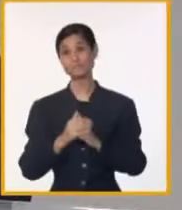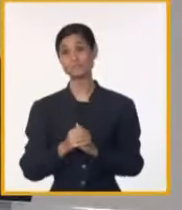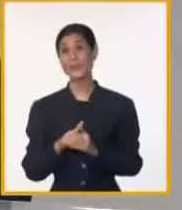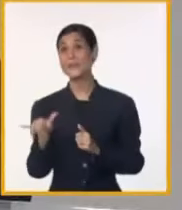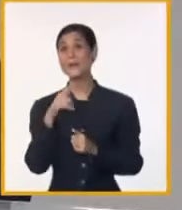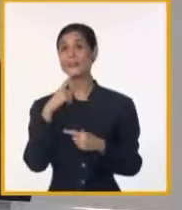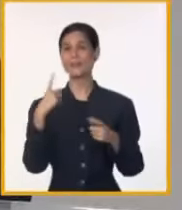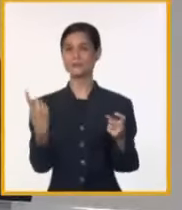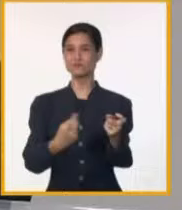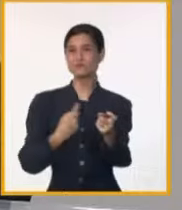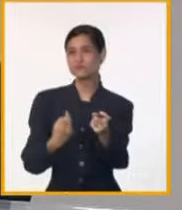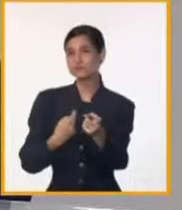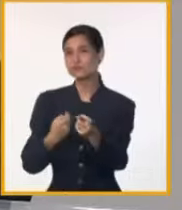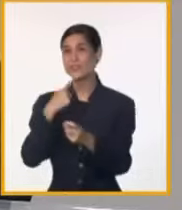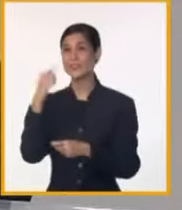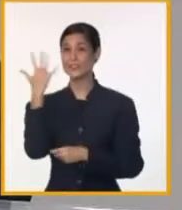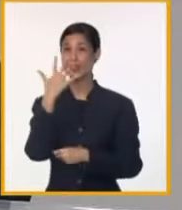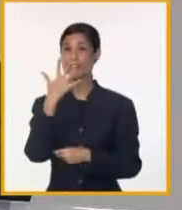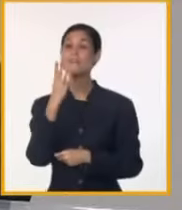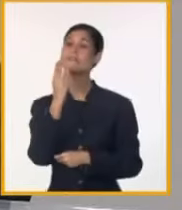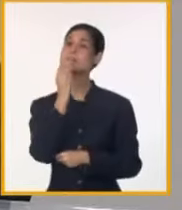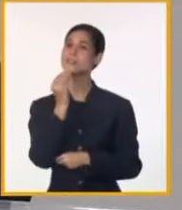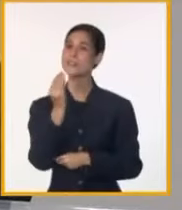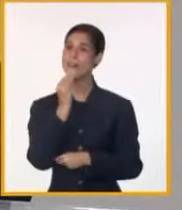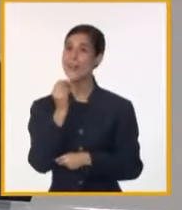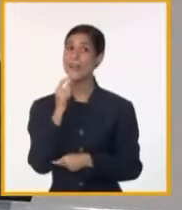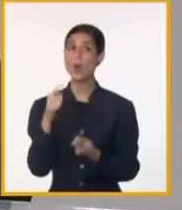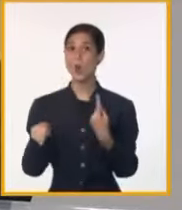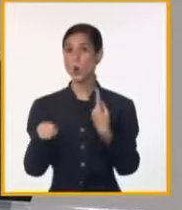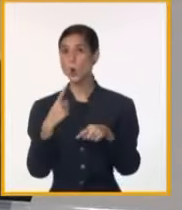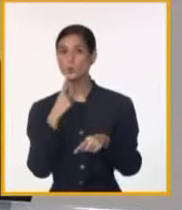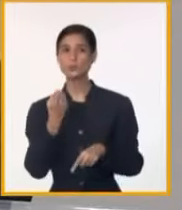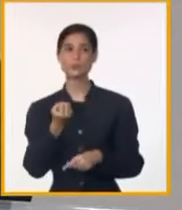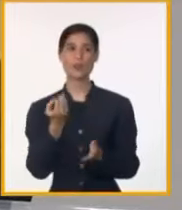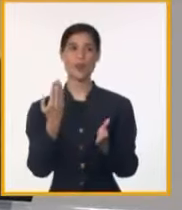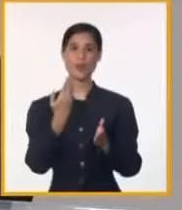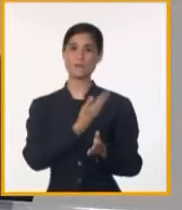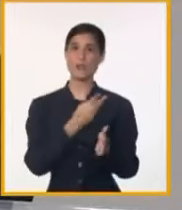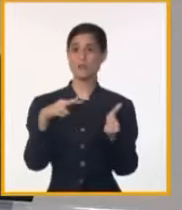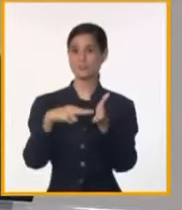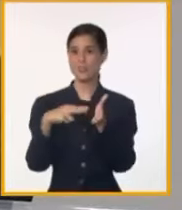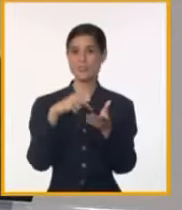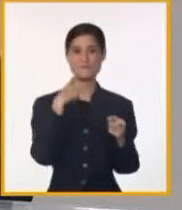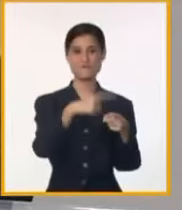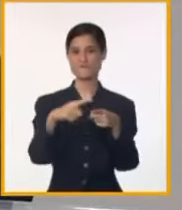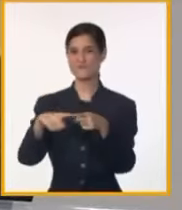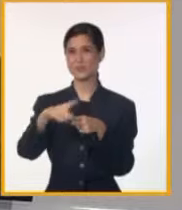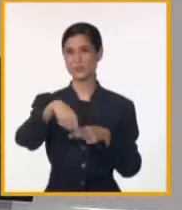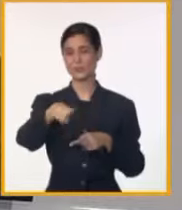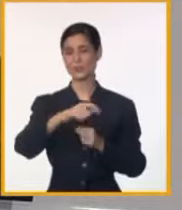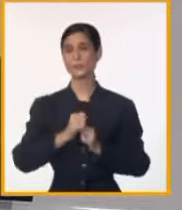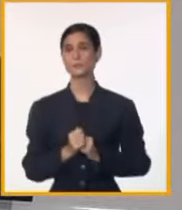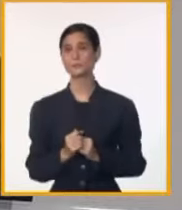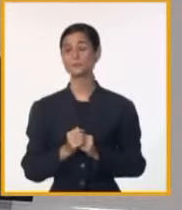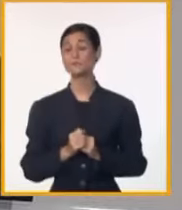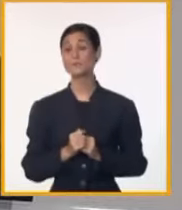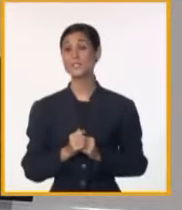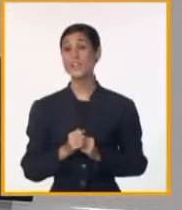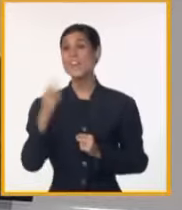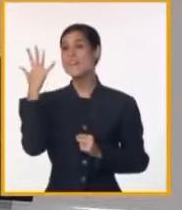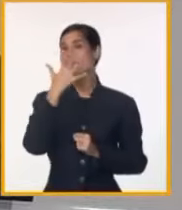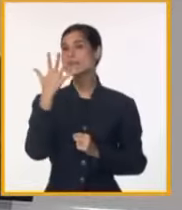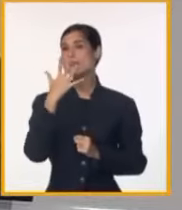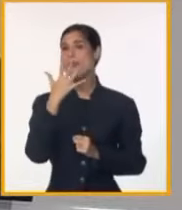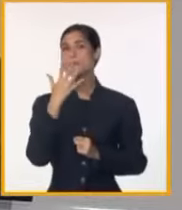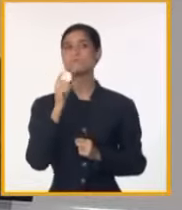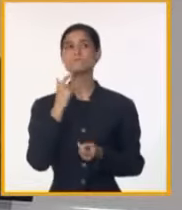guerras que ha Librado Israel en el medio oriente lo segundo es Quiénes se han involucrado en esta guerra más allá de